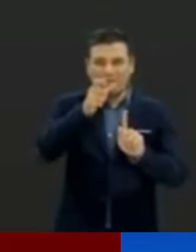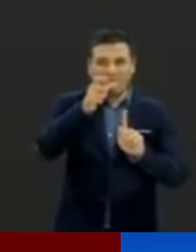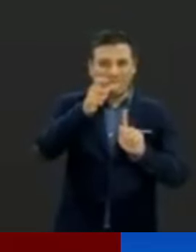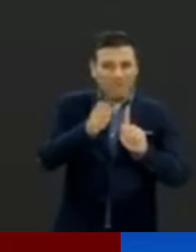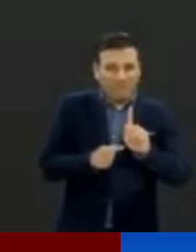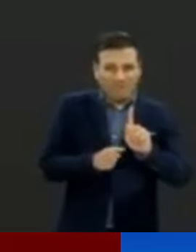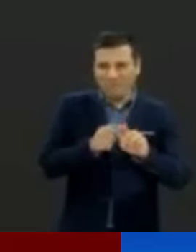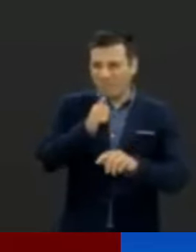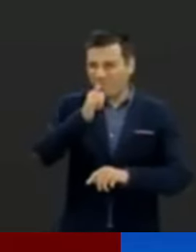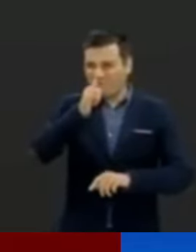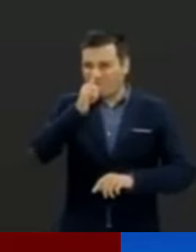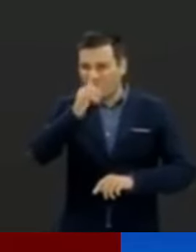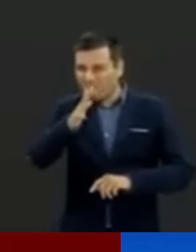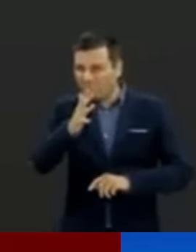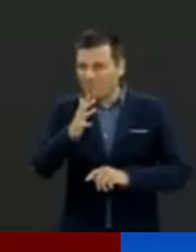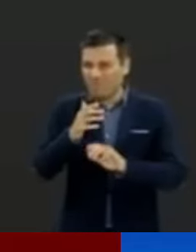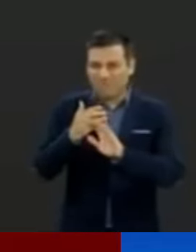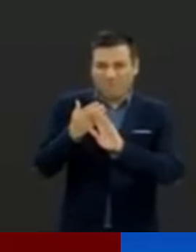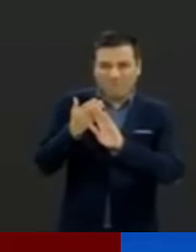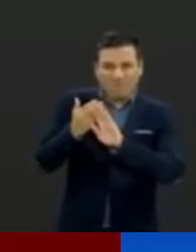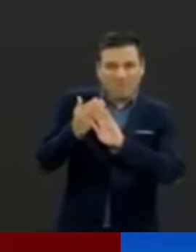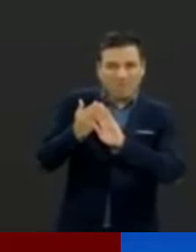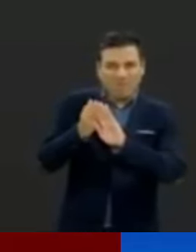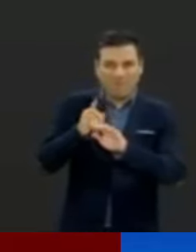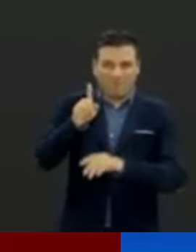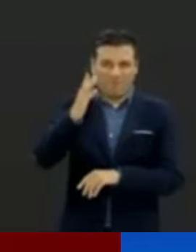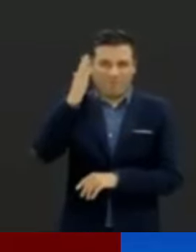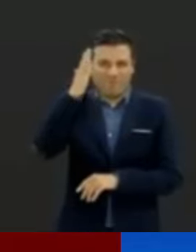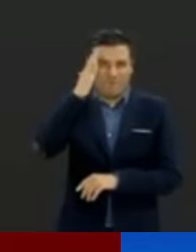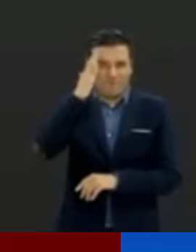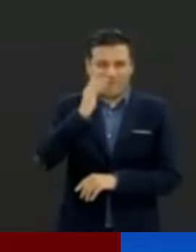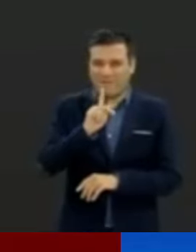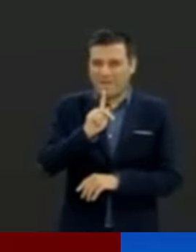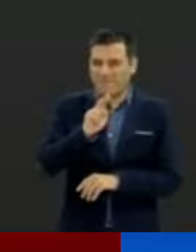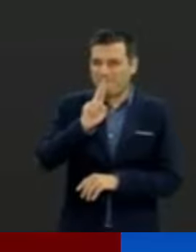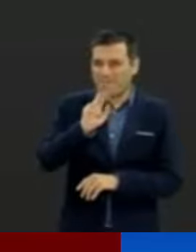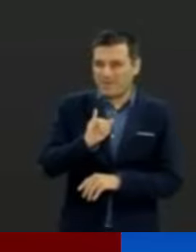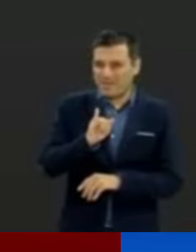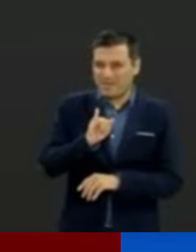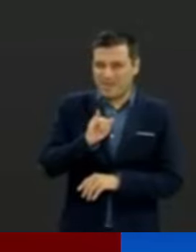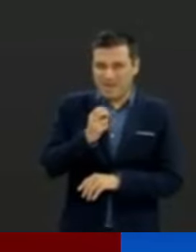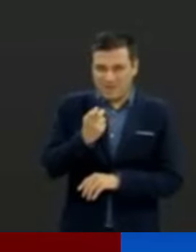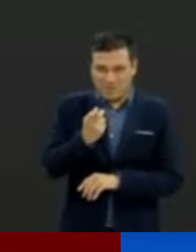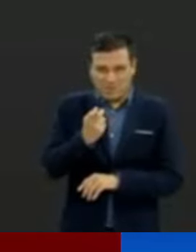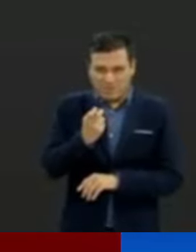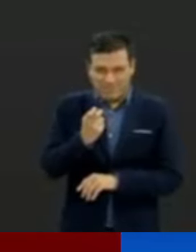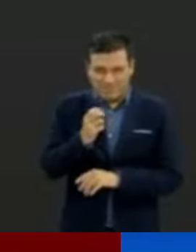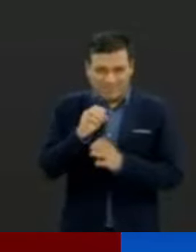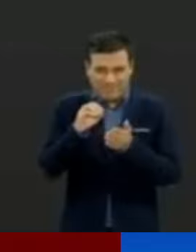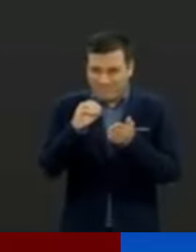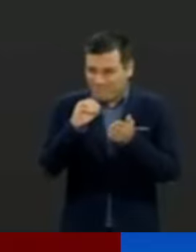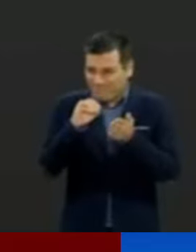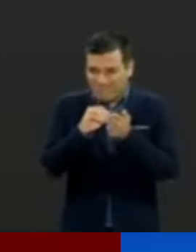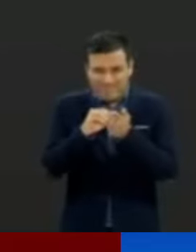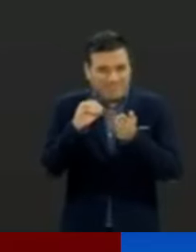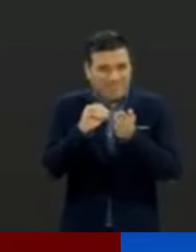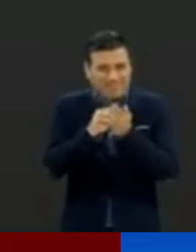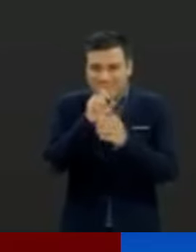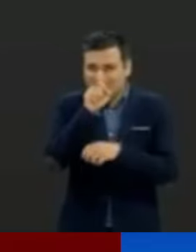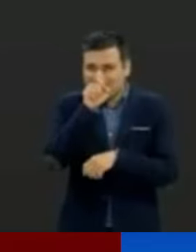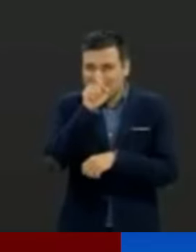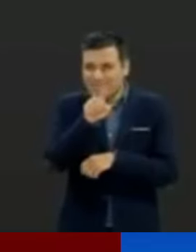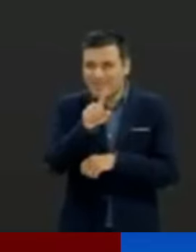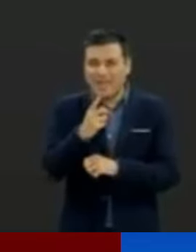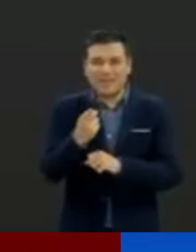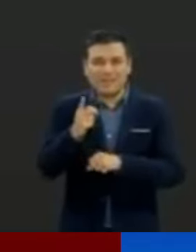de mercenario de la política del dirigente del PRI, que continuamente ratifica en el día a día con